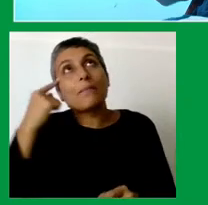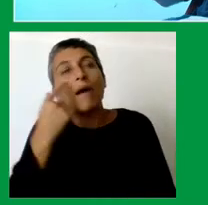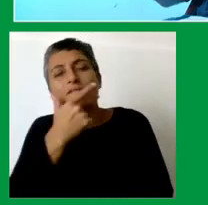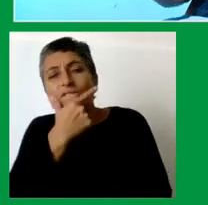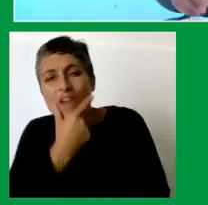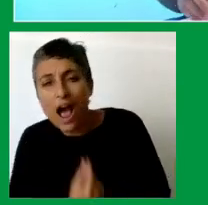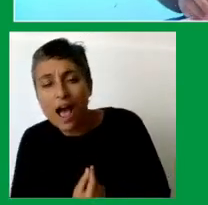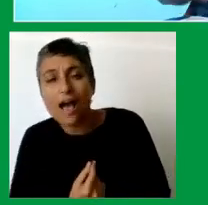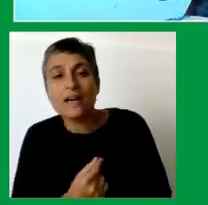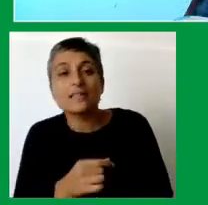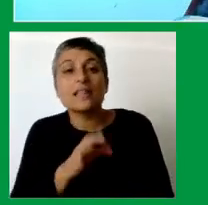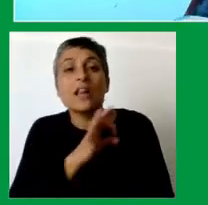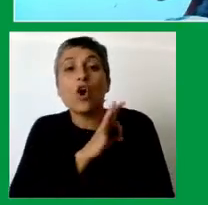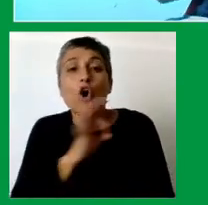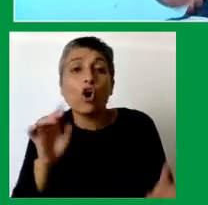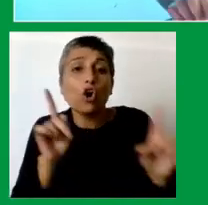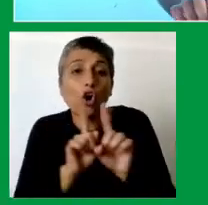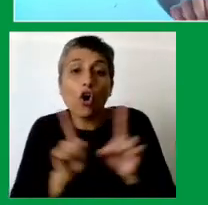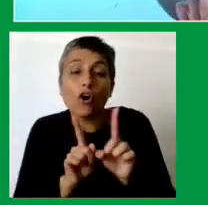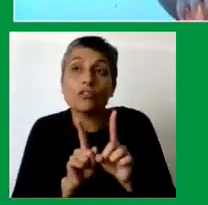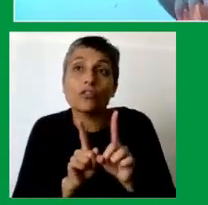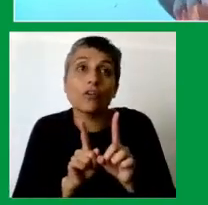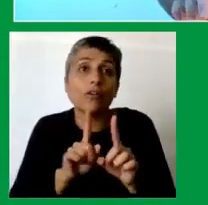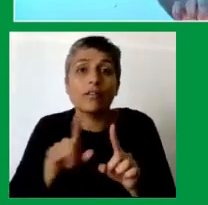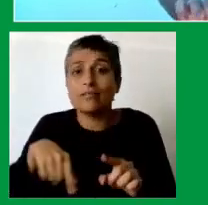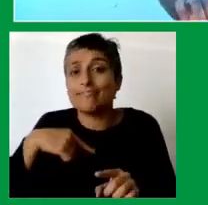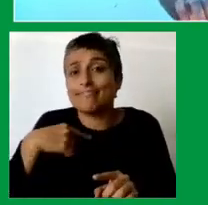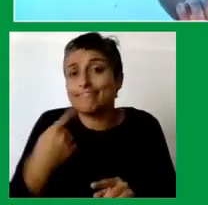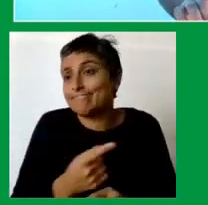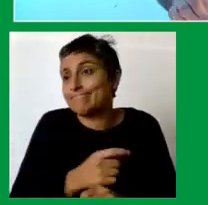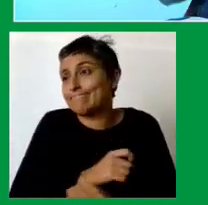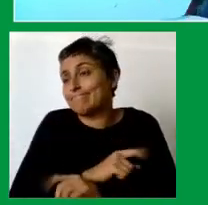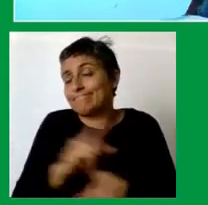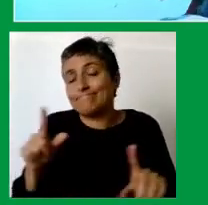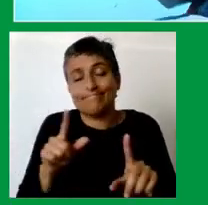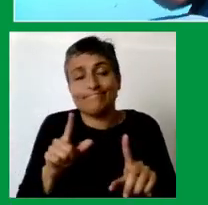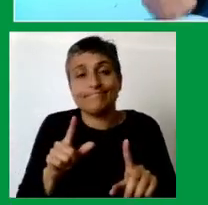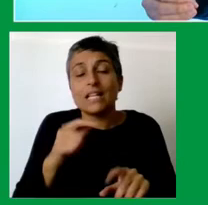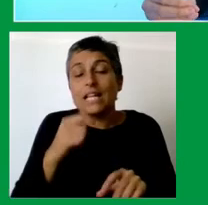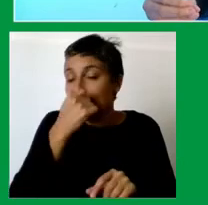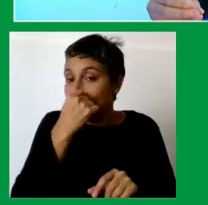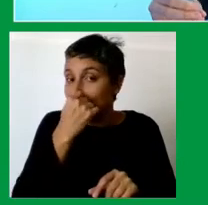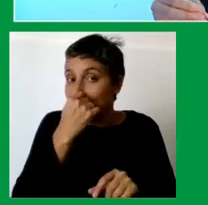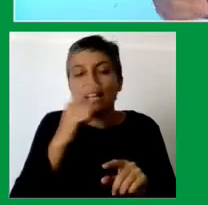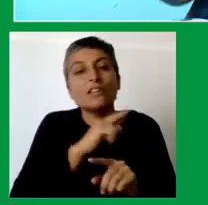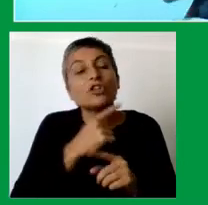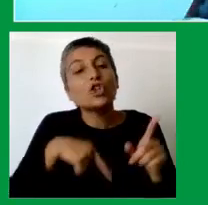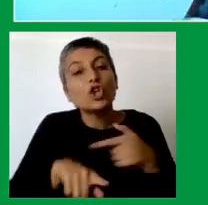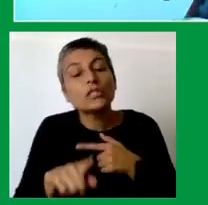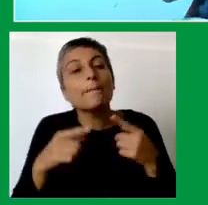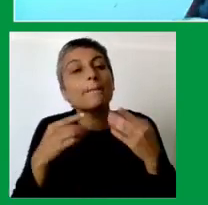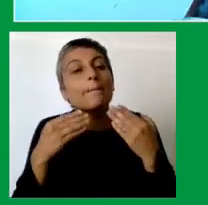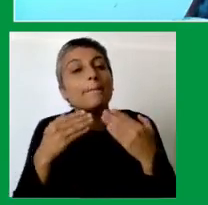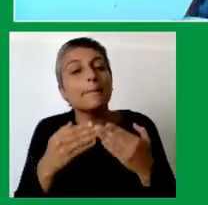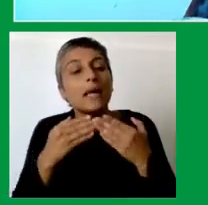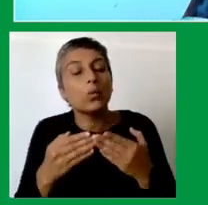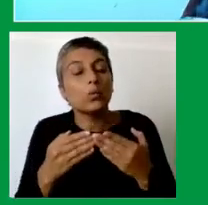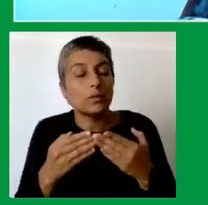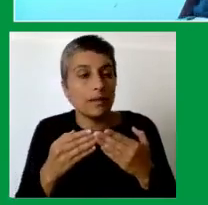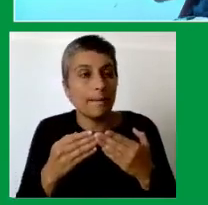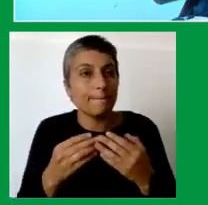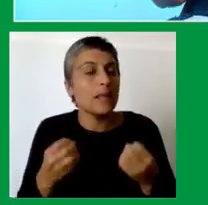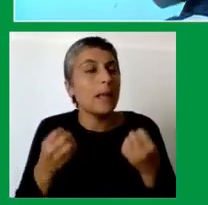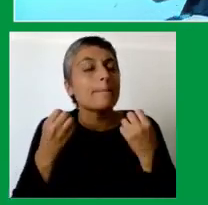quizás termina siendo algo más extenso. Entonces la pregunta es justamente, ¿por qué crees que esto, que tienen que